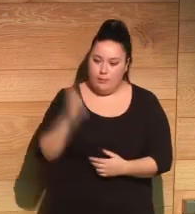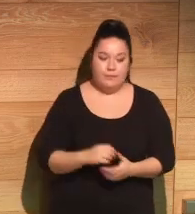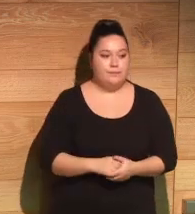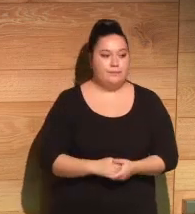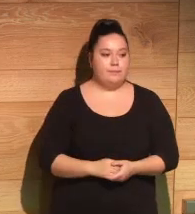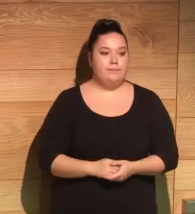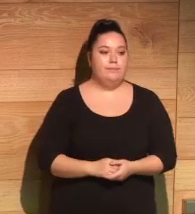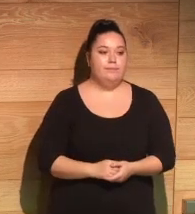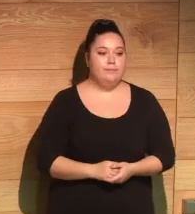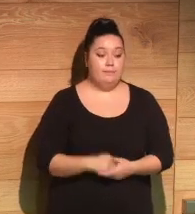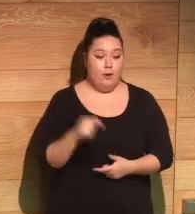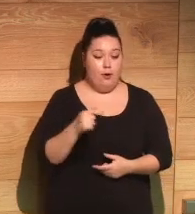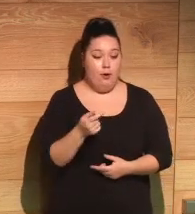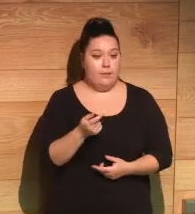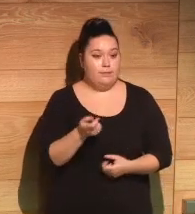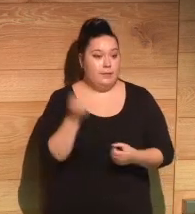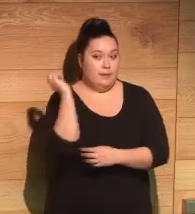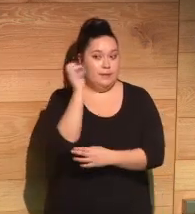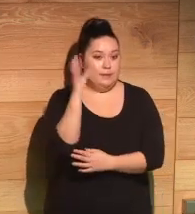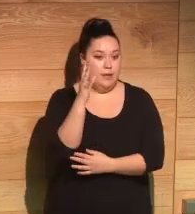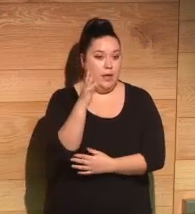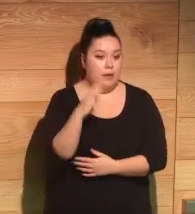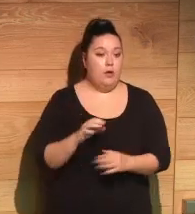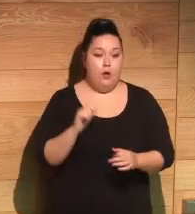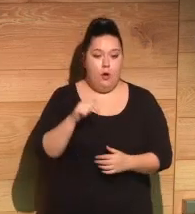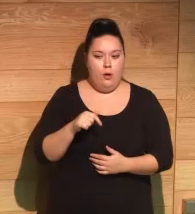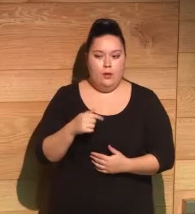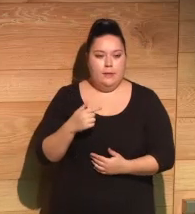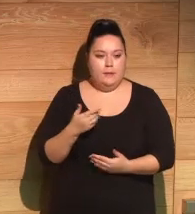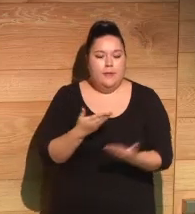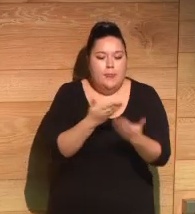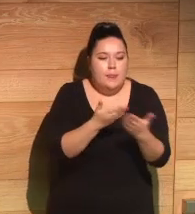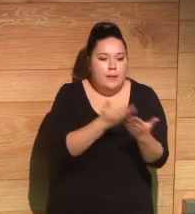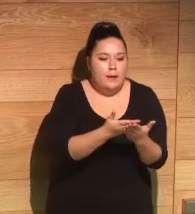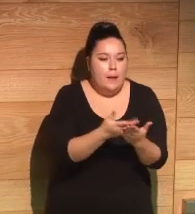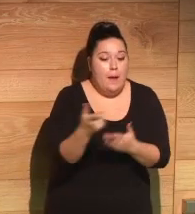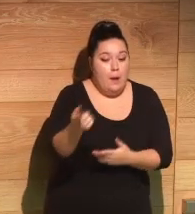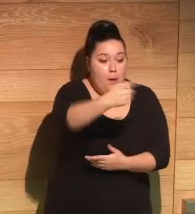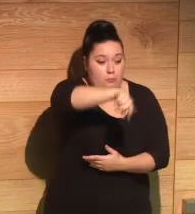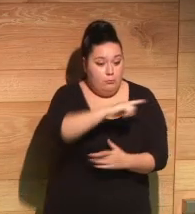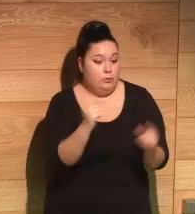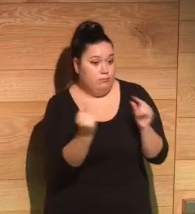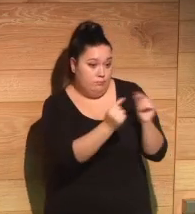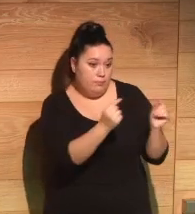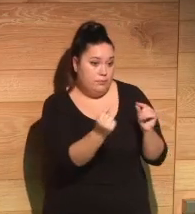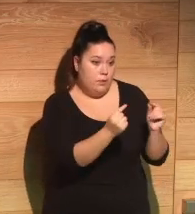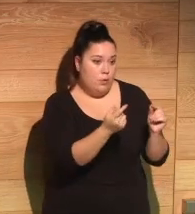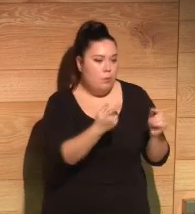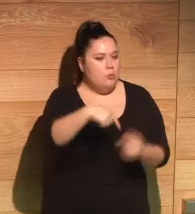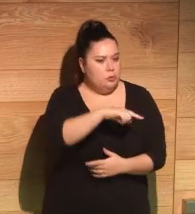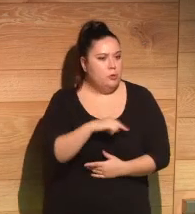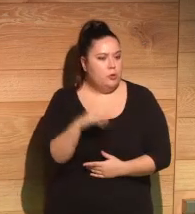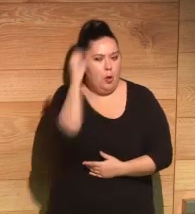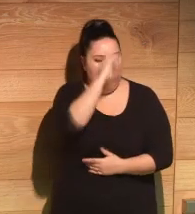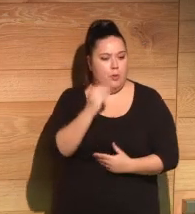gracias. Vamos a empezar manteniendo esta charla. Les voy a pedir a los ponentes o a los dialogantes, a los asistentes, que expongan